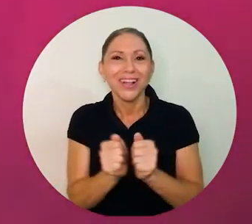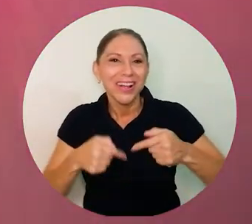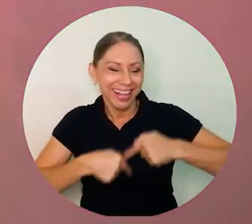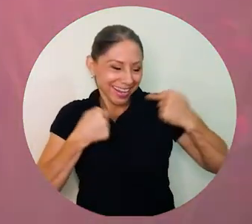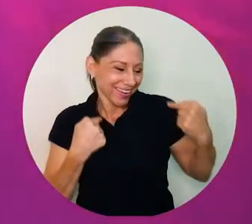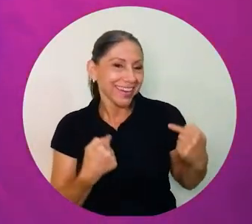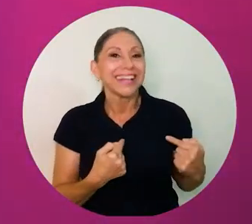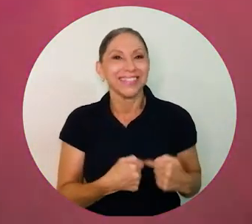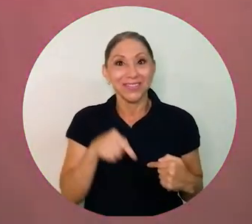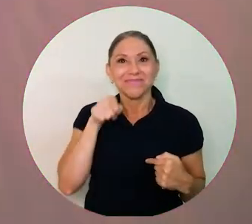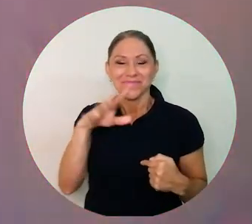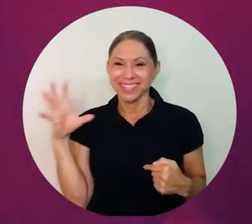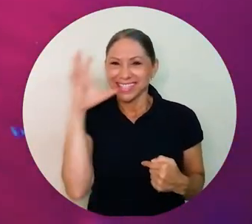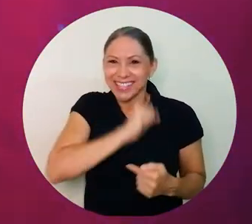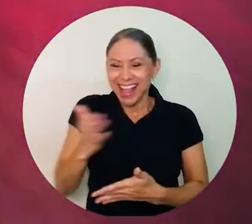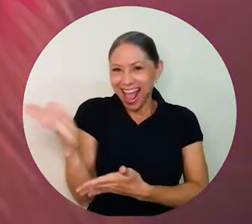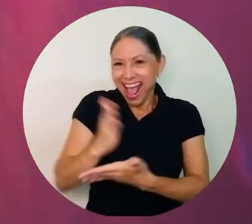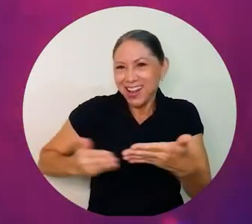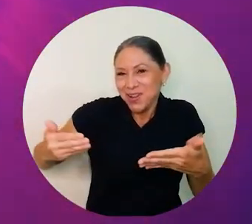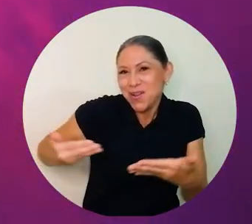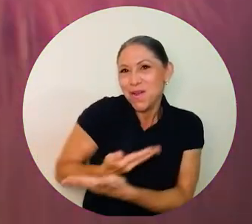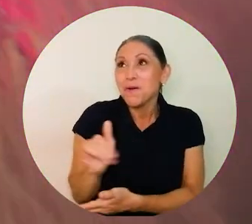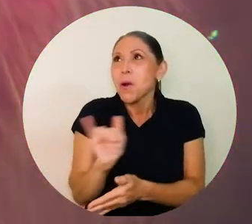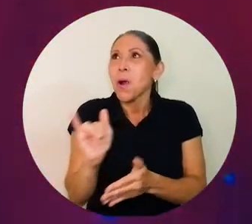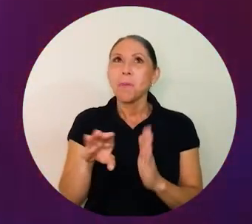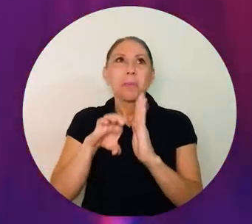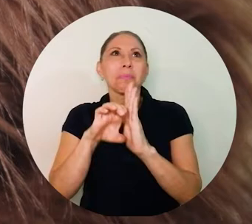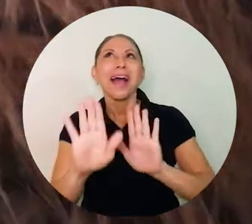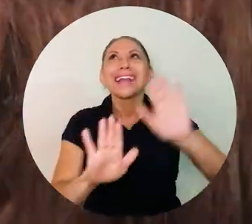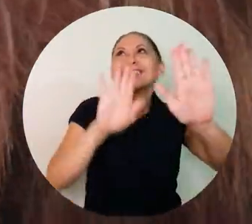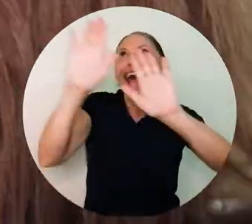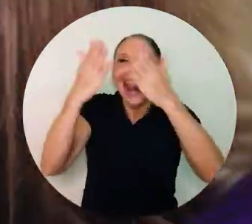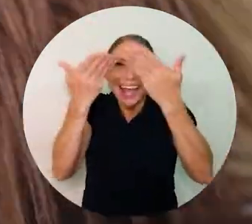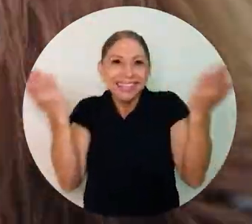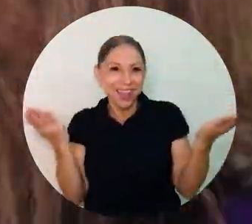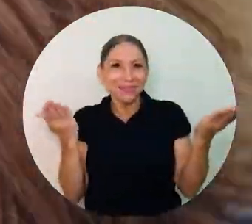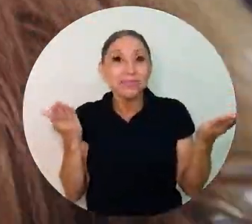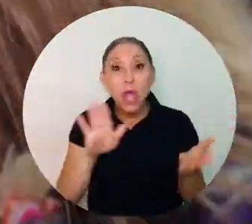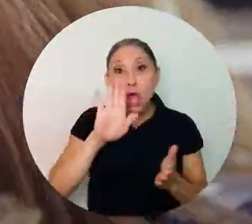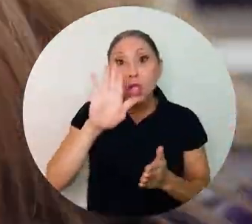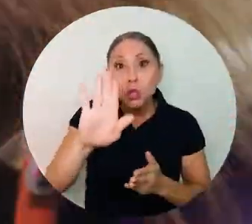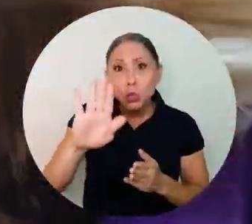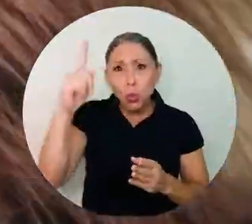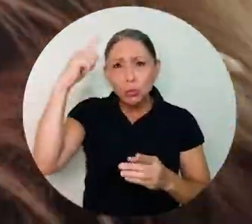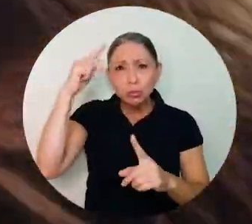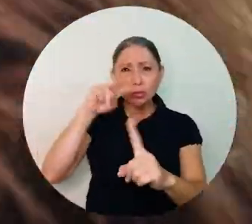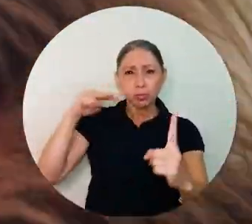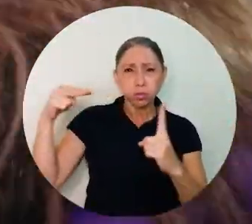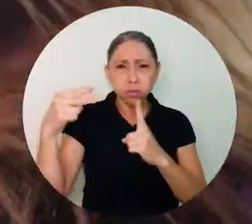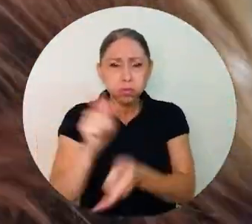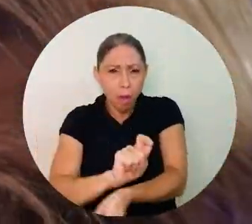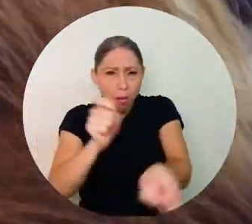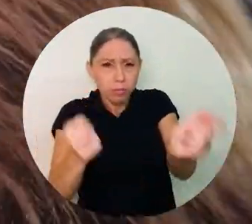corazón descubres algo nuevo como una instalación. Cambia ya tu mundo,